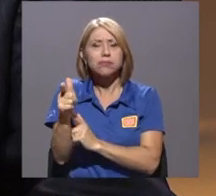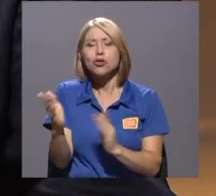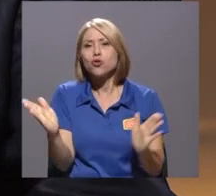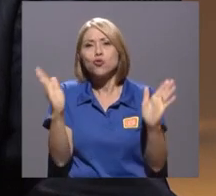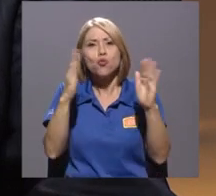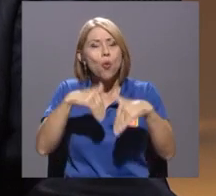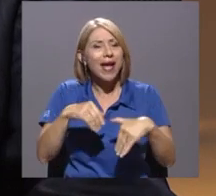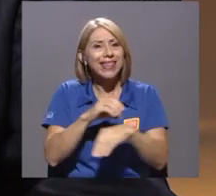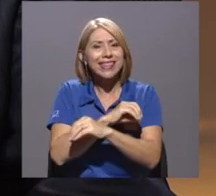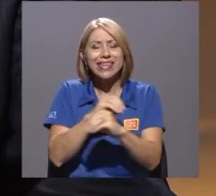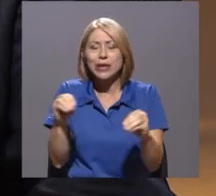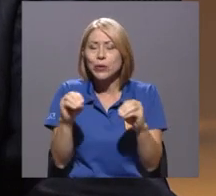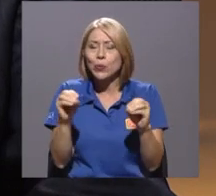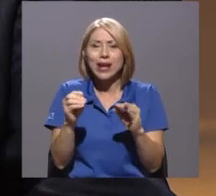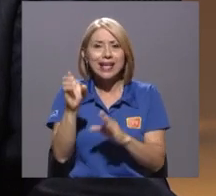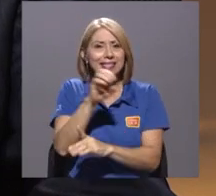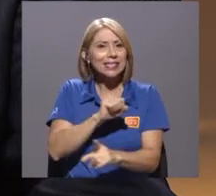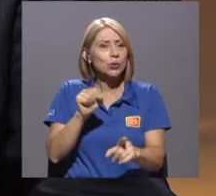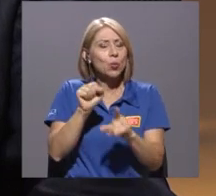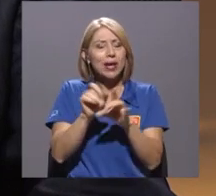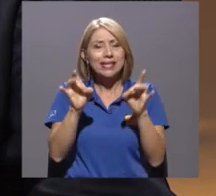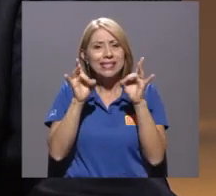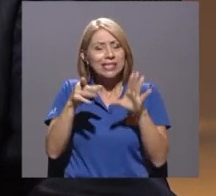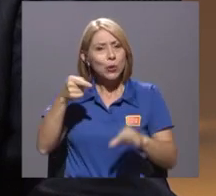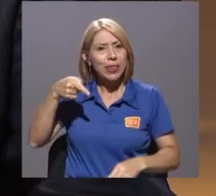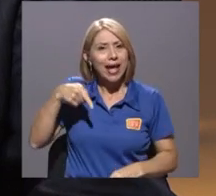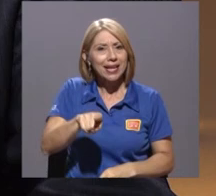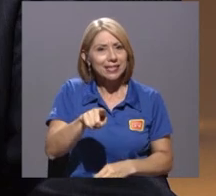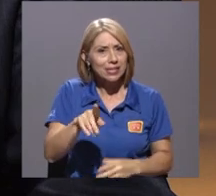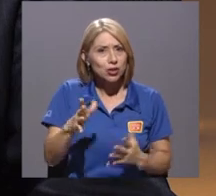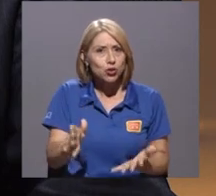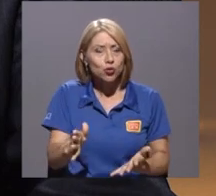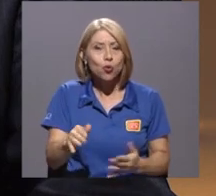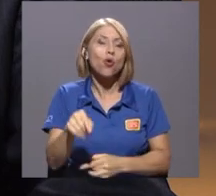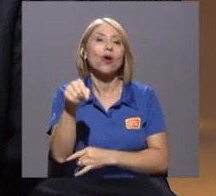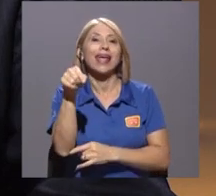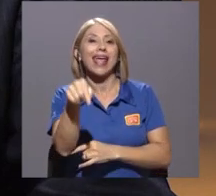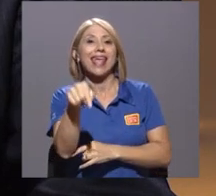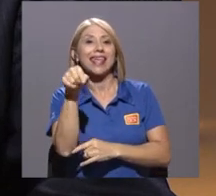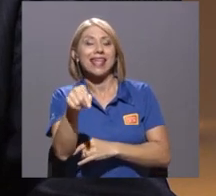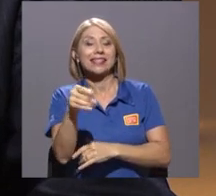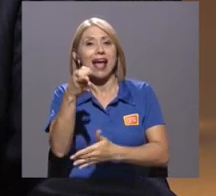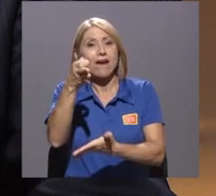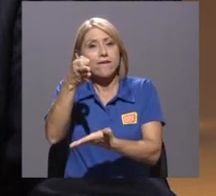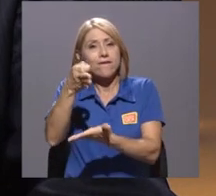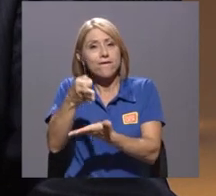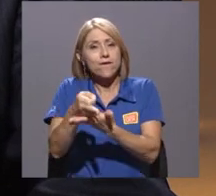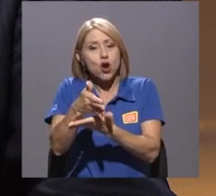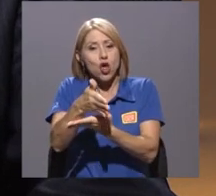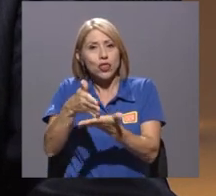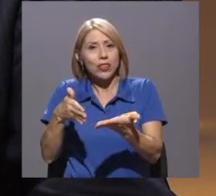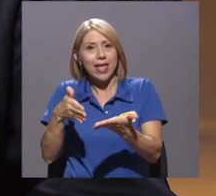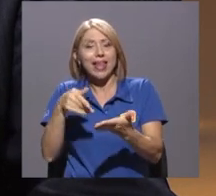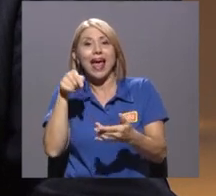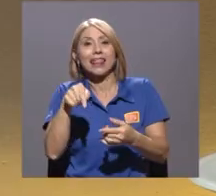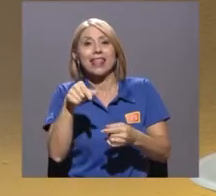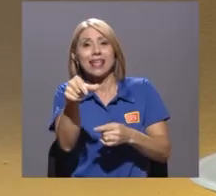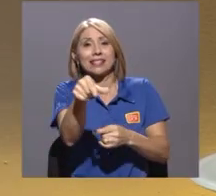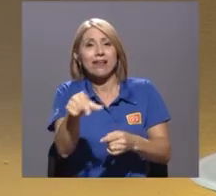signo de agresión en esa frontera de ese río que fue